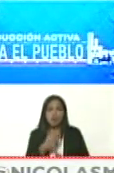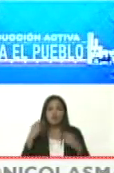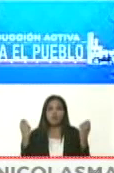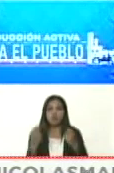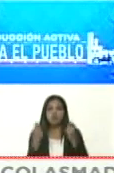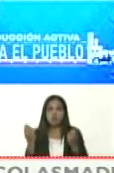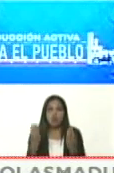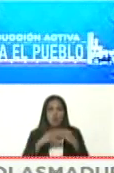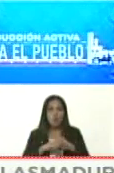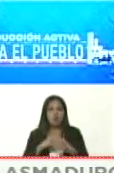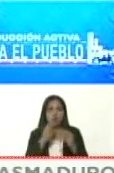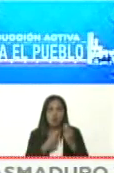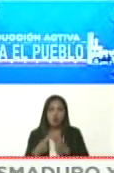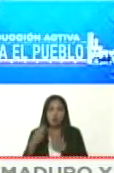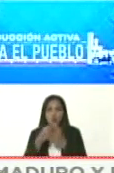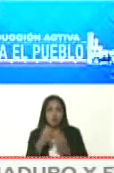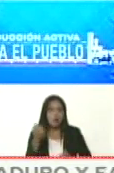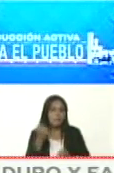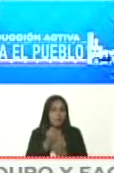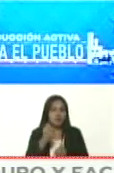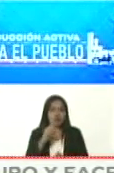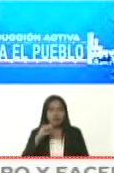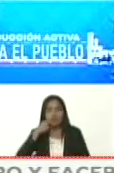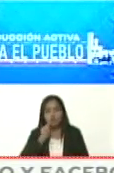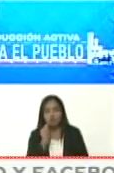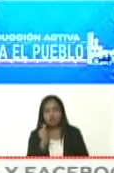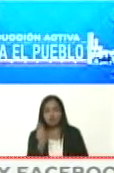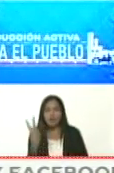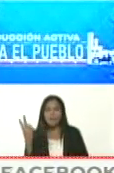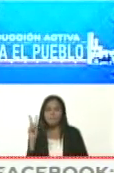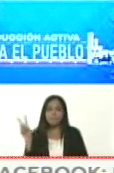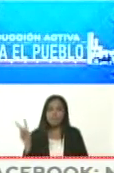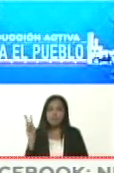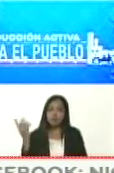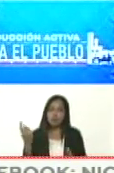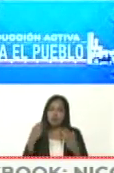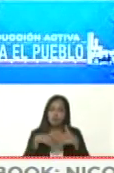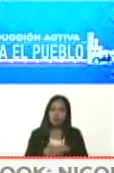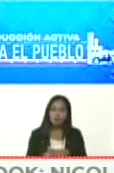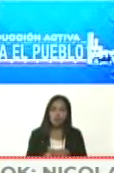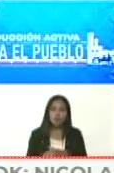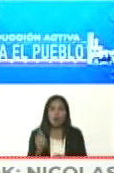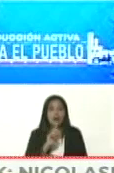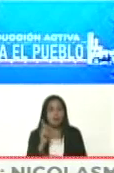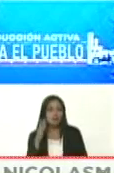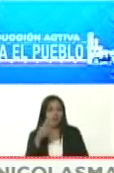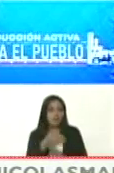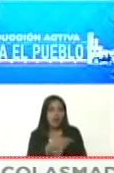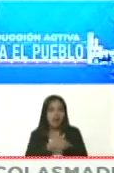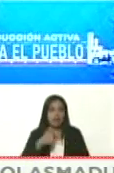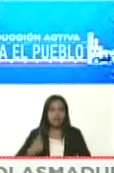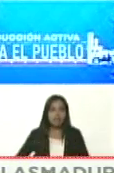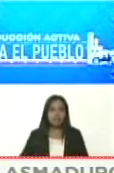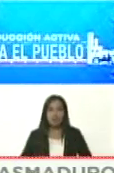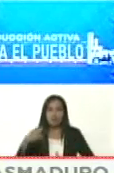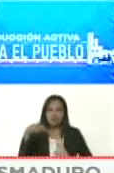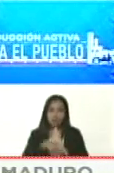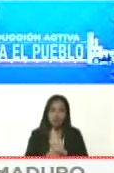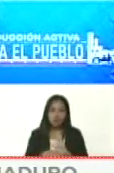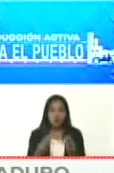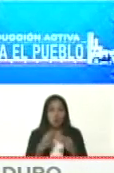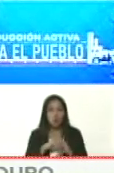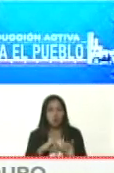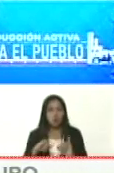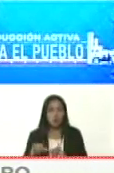los acuerdos económicos de cooperación con Rusia y muy pronto va para China a seguir profundizando los